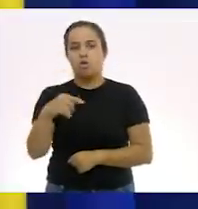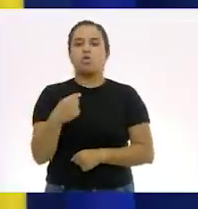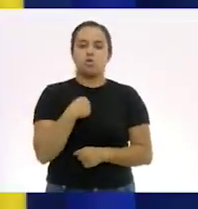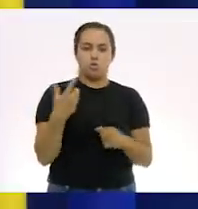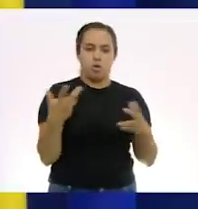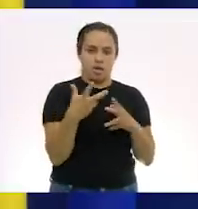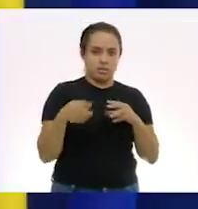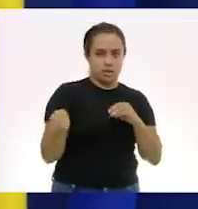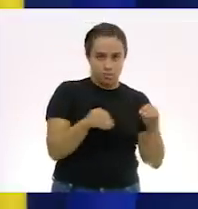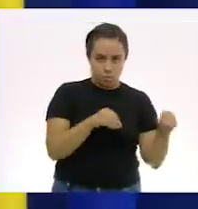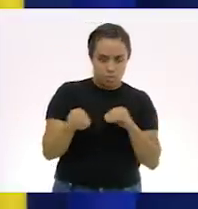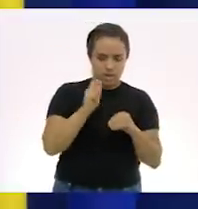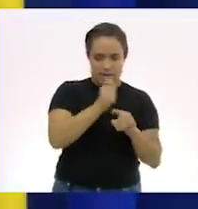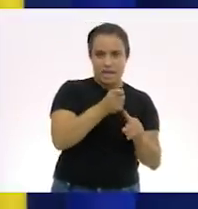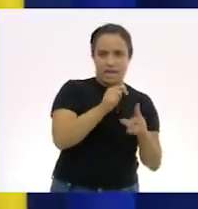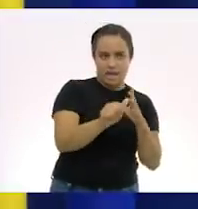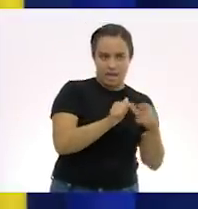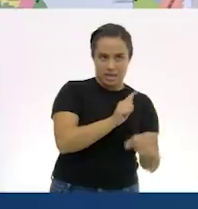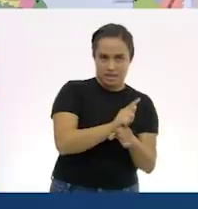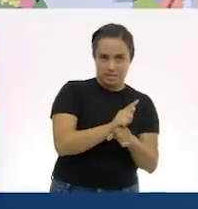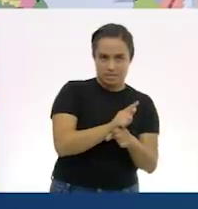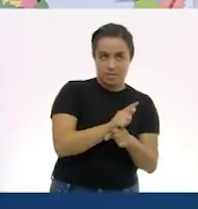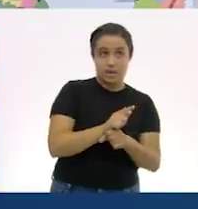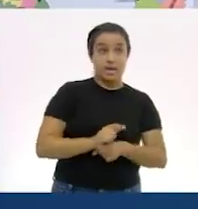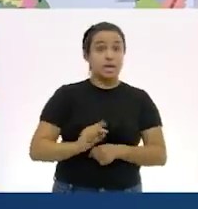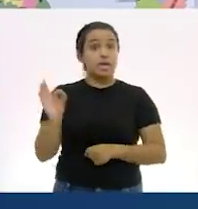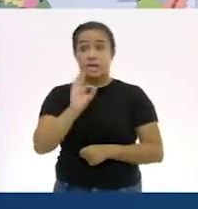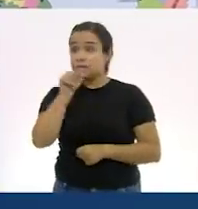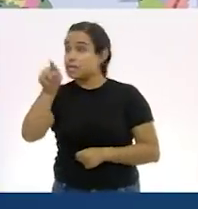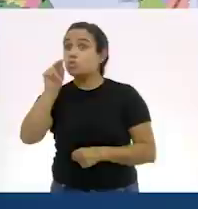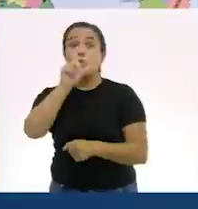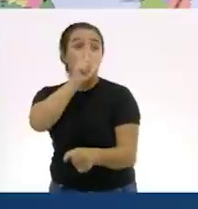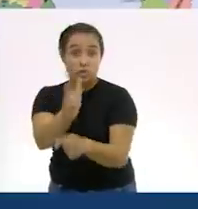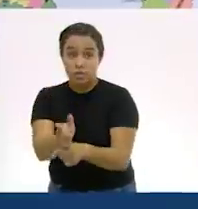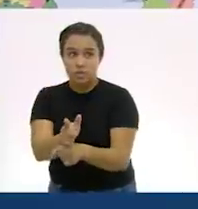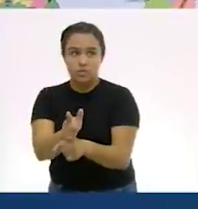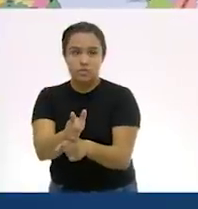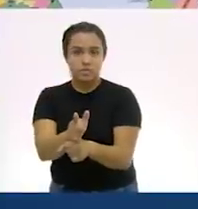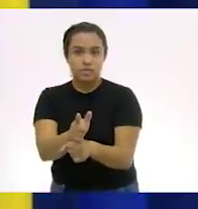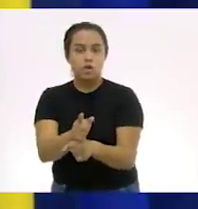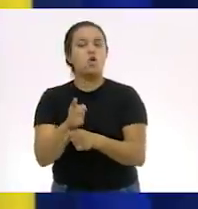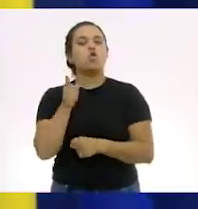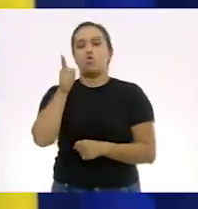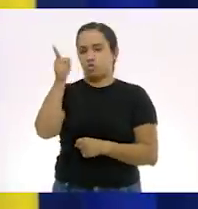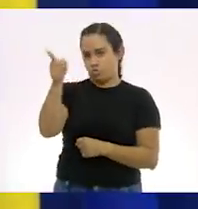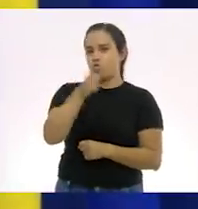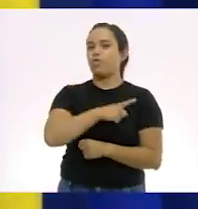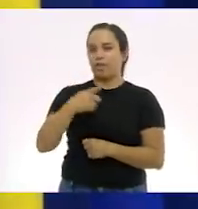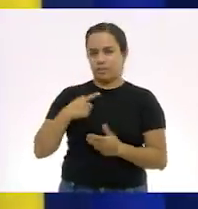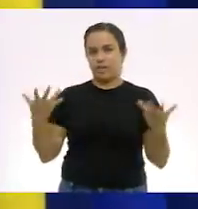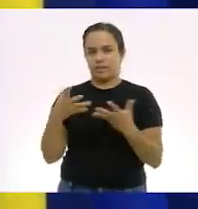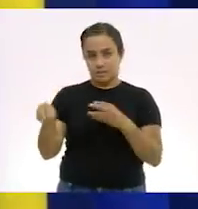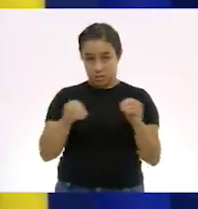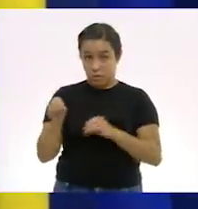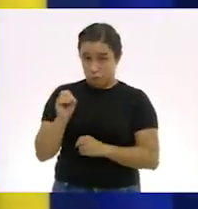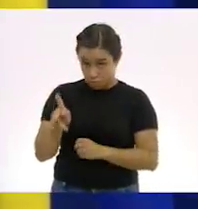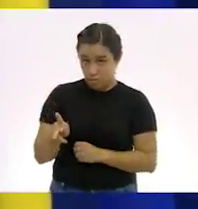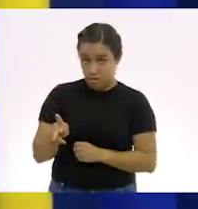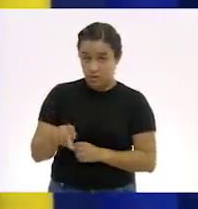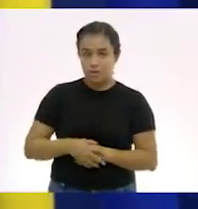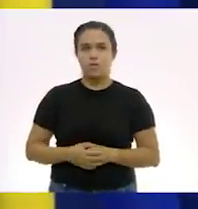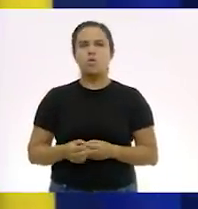va a ser la regla? Yo voy a escoger una tarjeta, se las voy a mostrar a los niños, ellos van a saber la respuesta. Pero